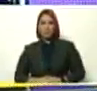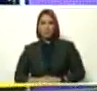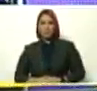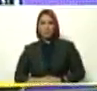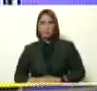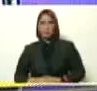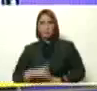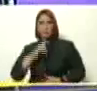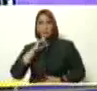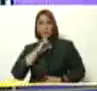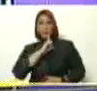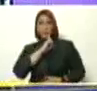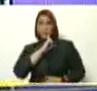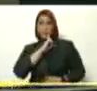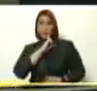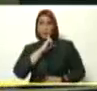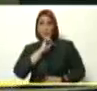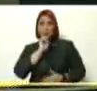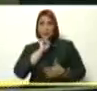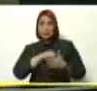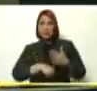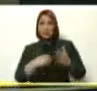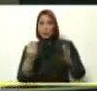Se llamaba Sin Coba.